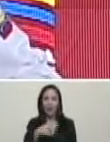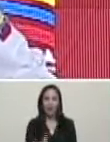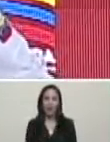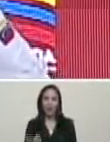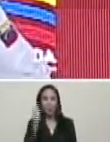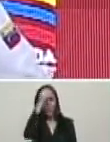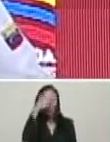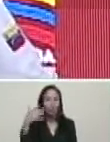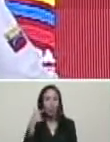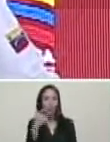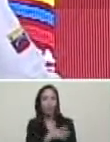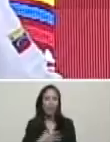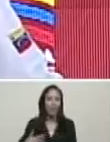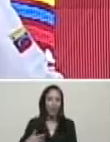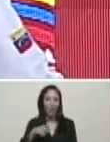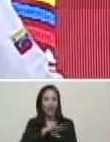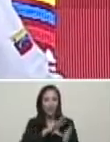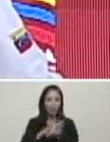Venezuela?